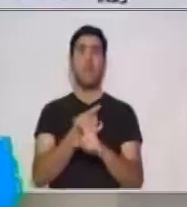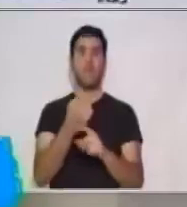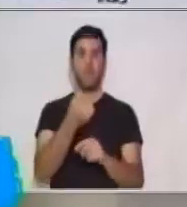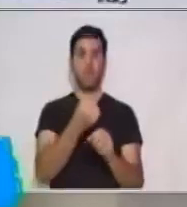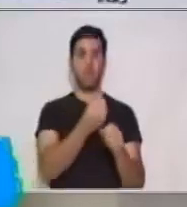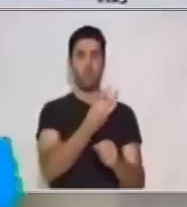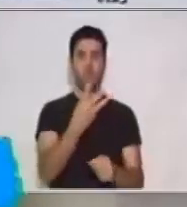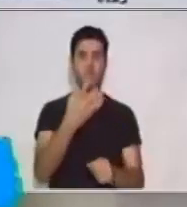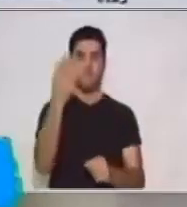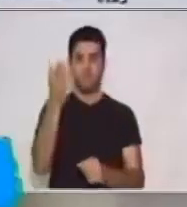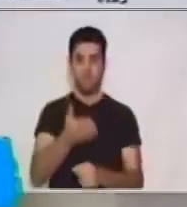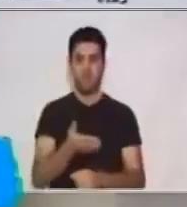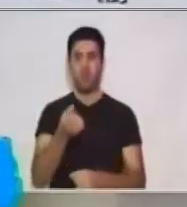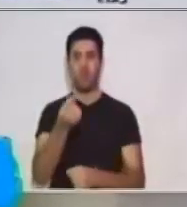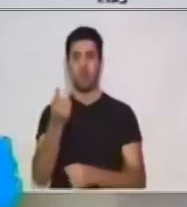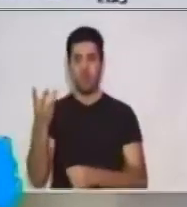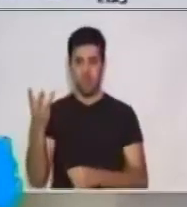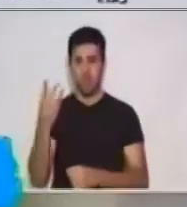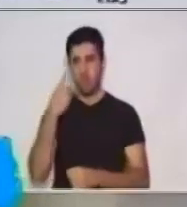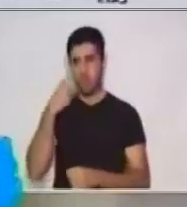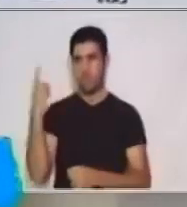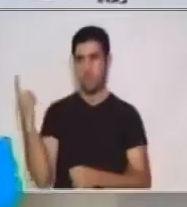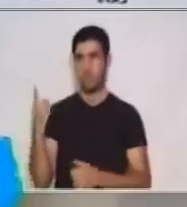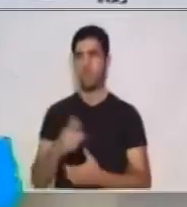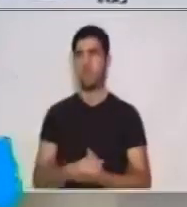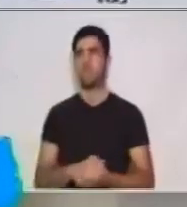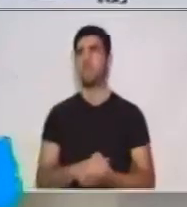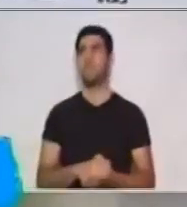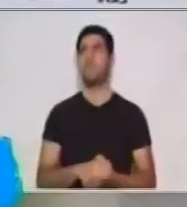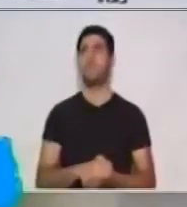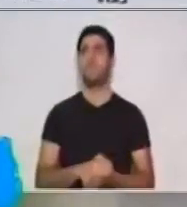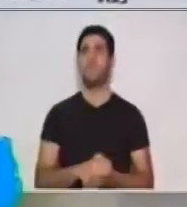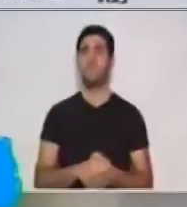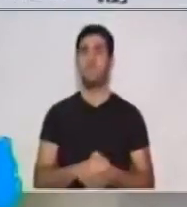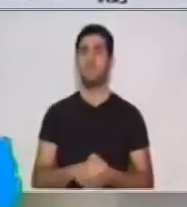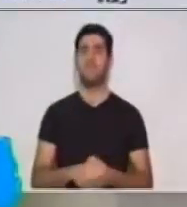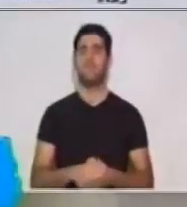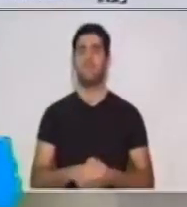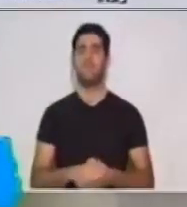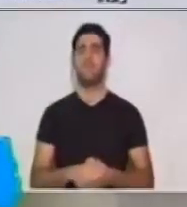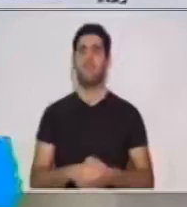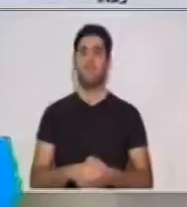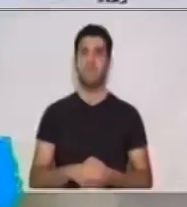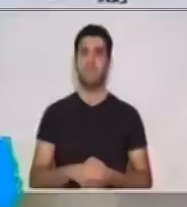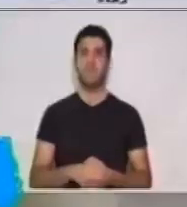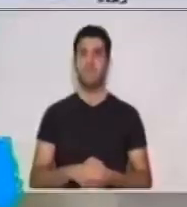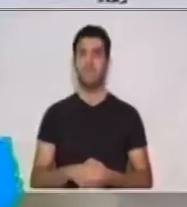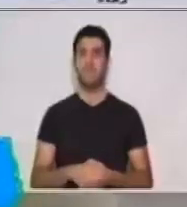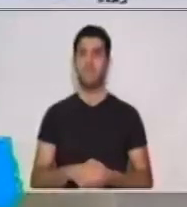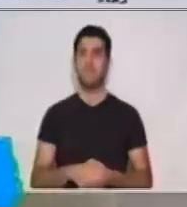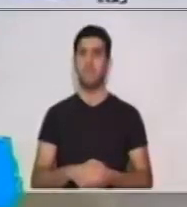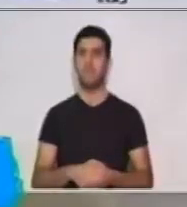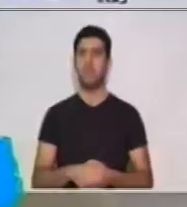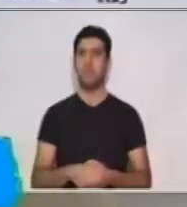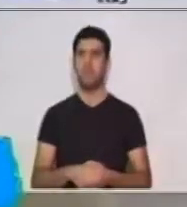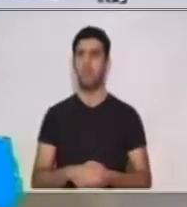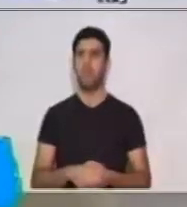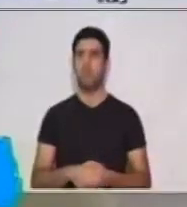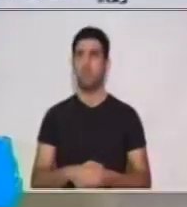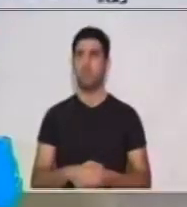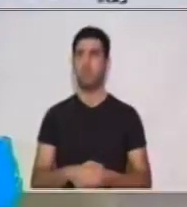decir 80% por 200 es igual